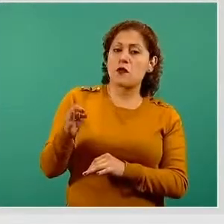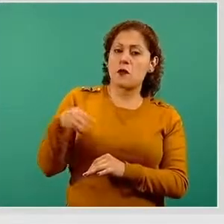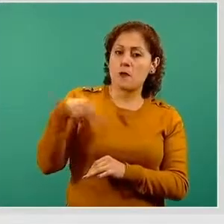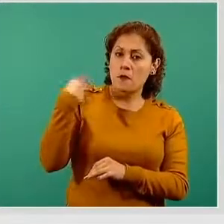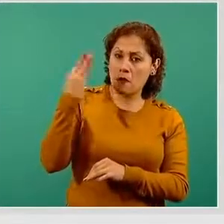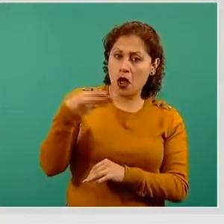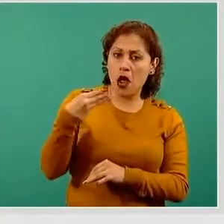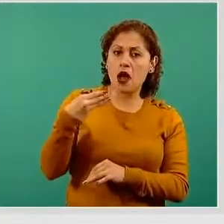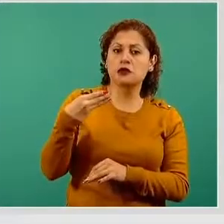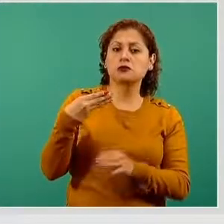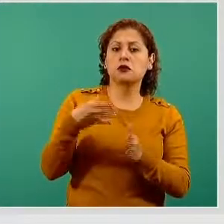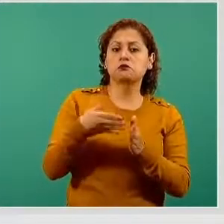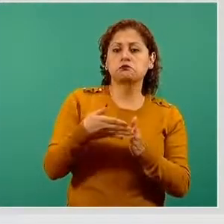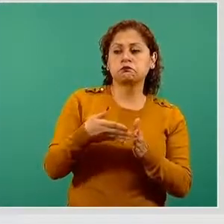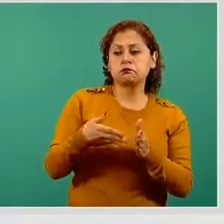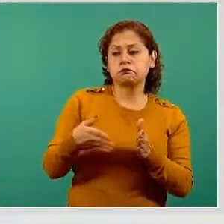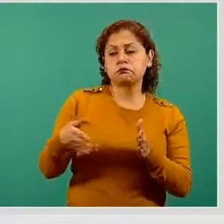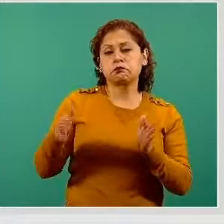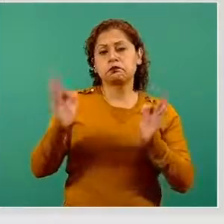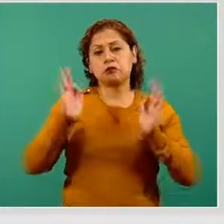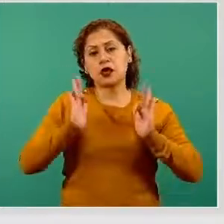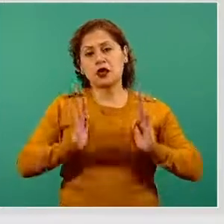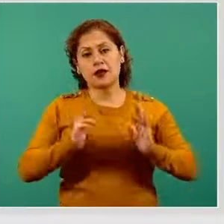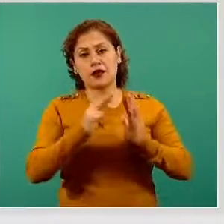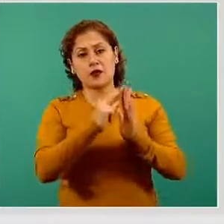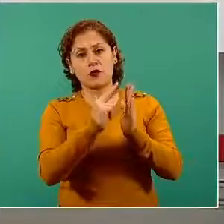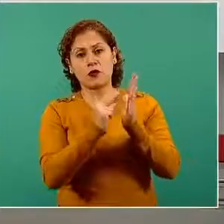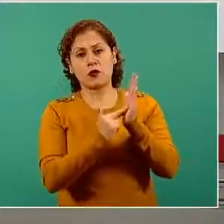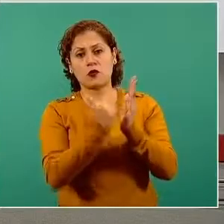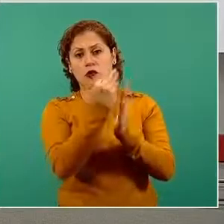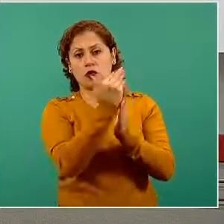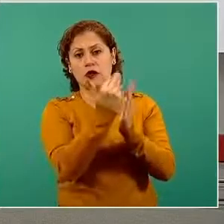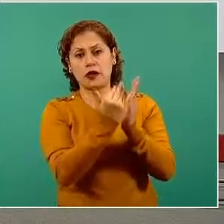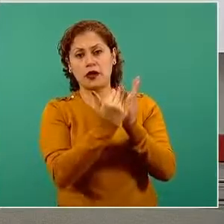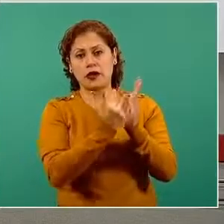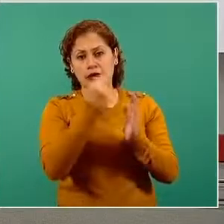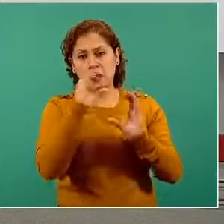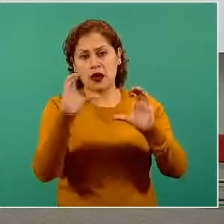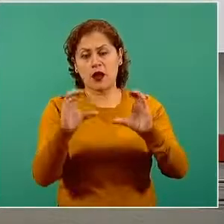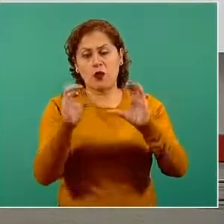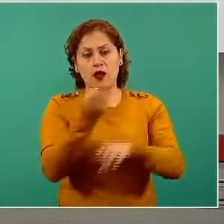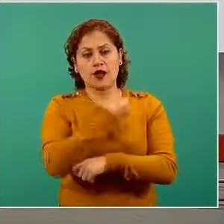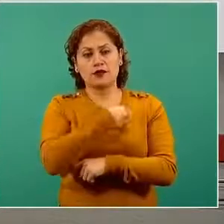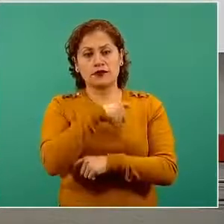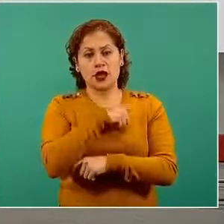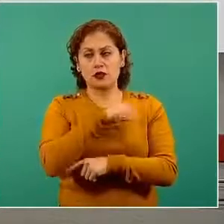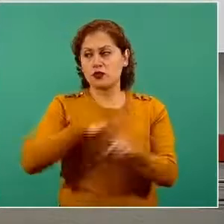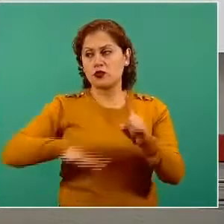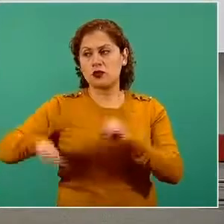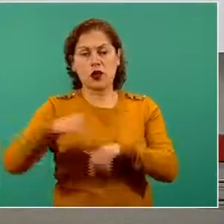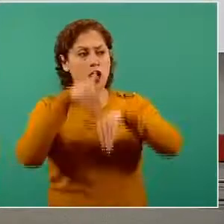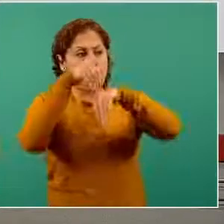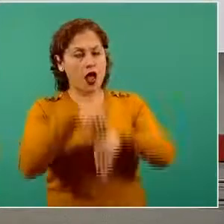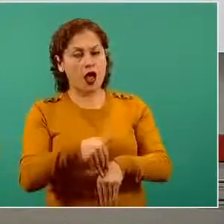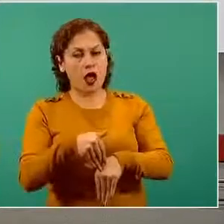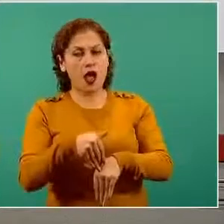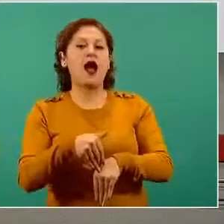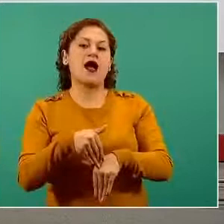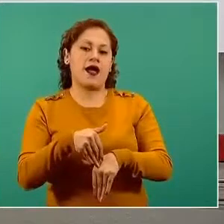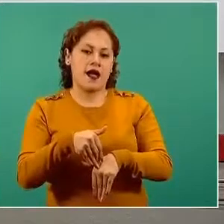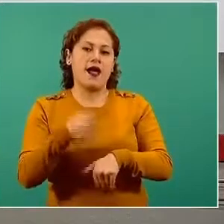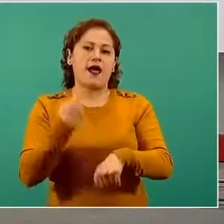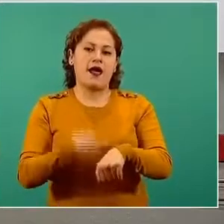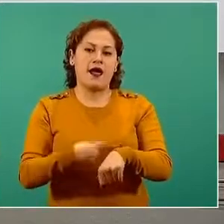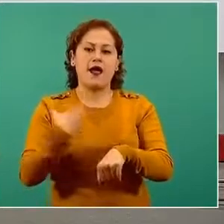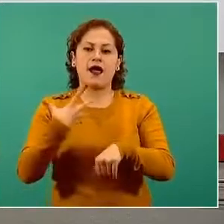cuenta, implementar y aplicar las medidas de prevención, entonces disminuyen los casos y es precisamente lo que hemos visto